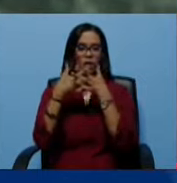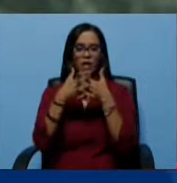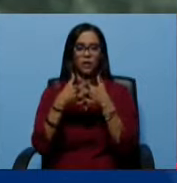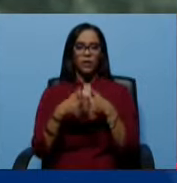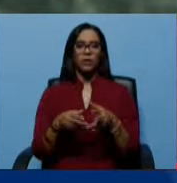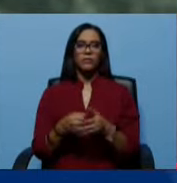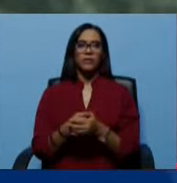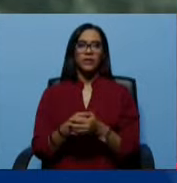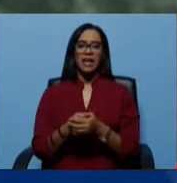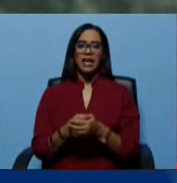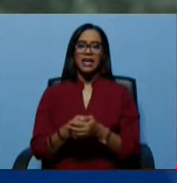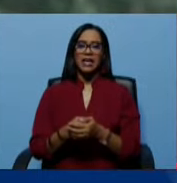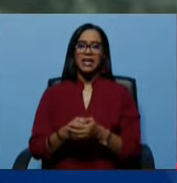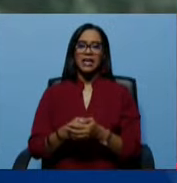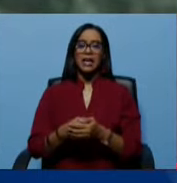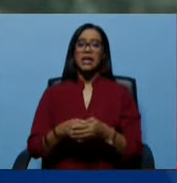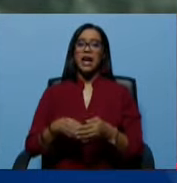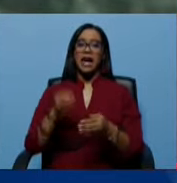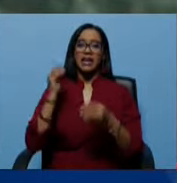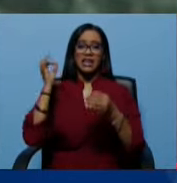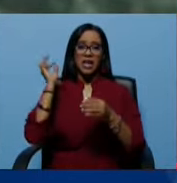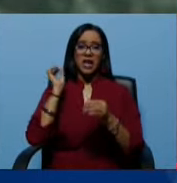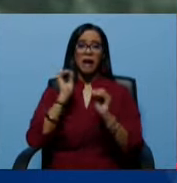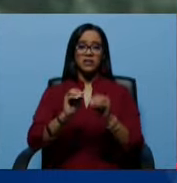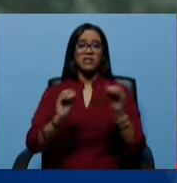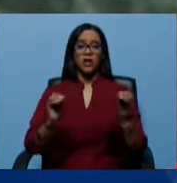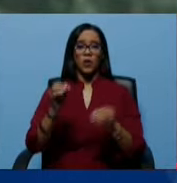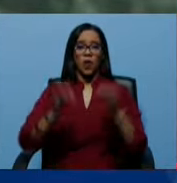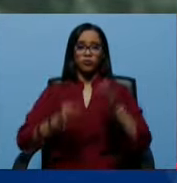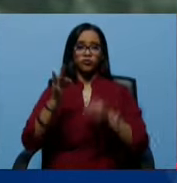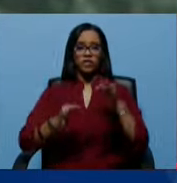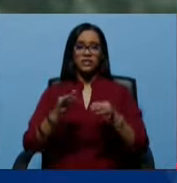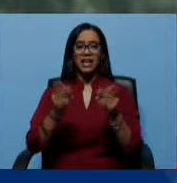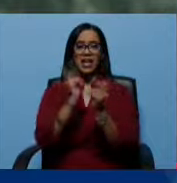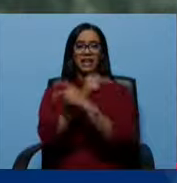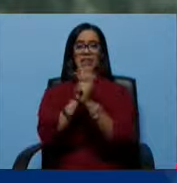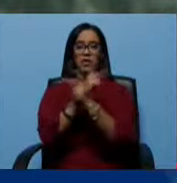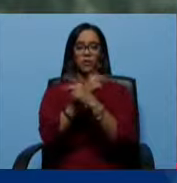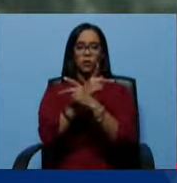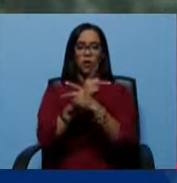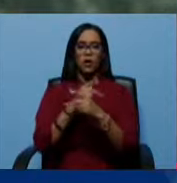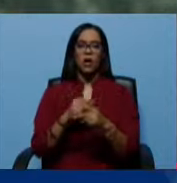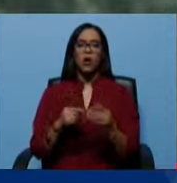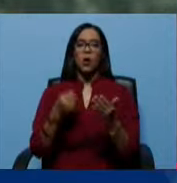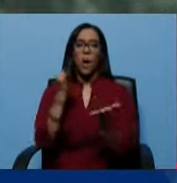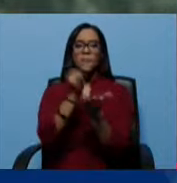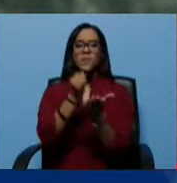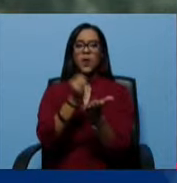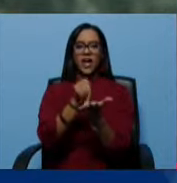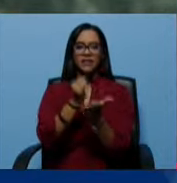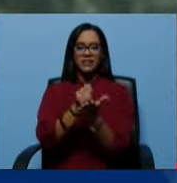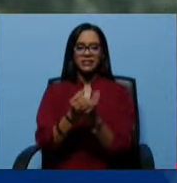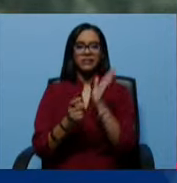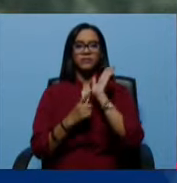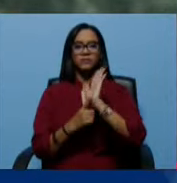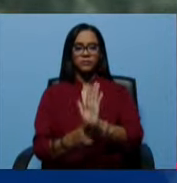a TikTok. ¿Ustedes no vieron la noticia? Sí. Lo demandaron con pruebas fehacientes